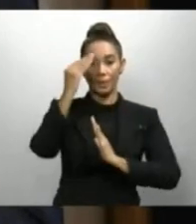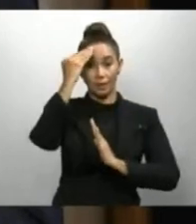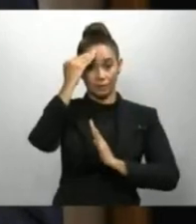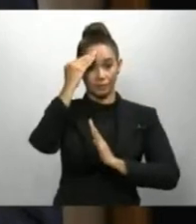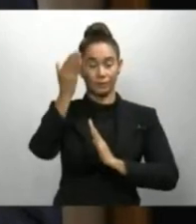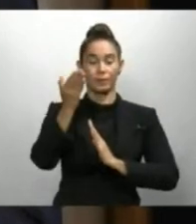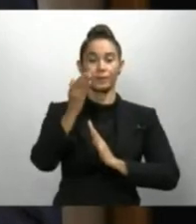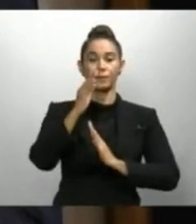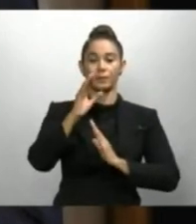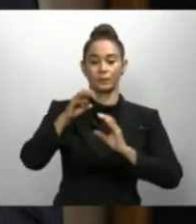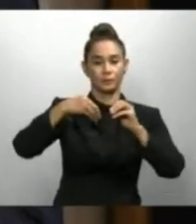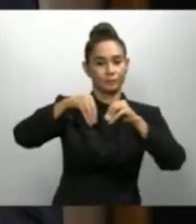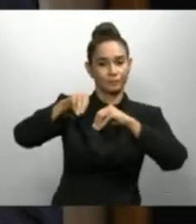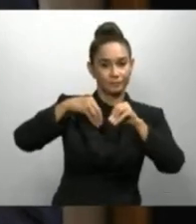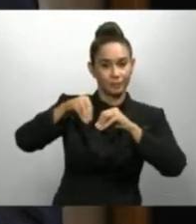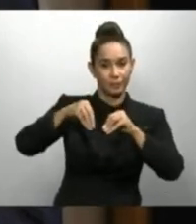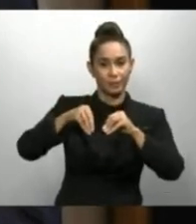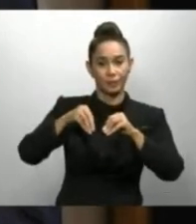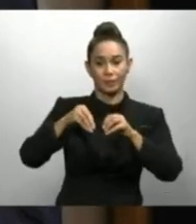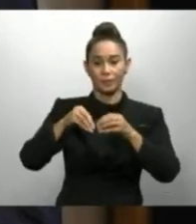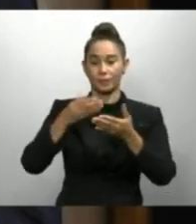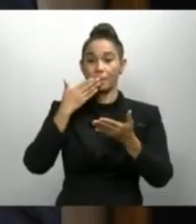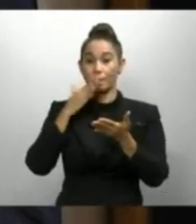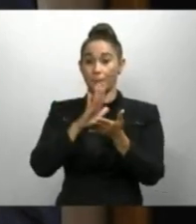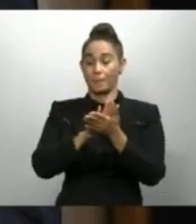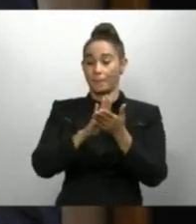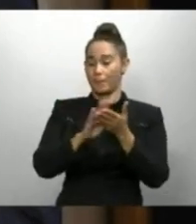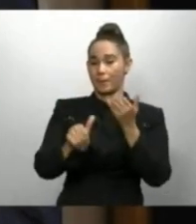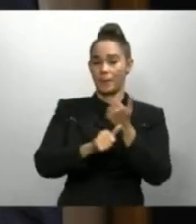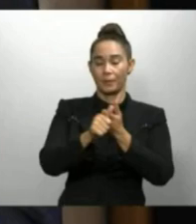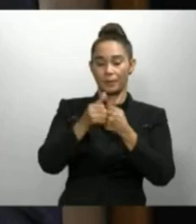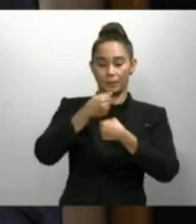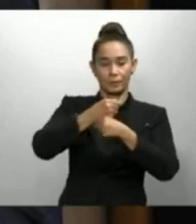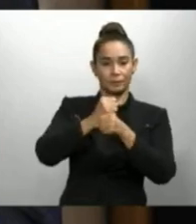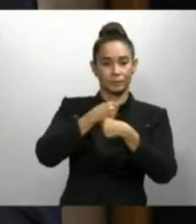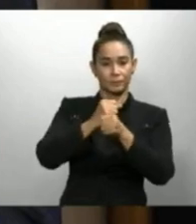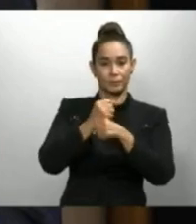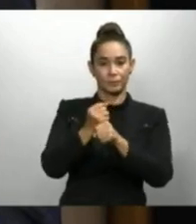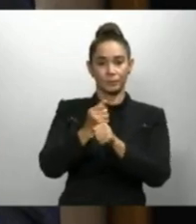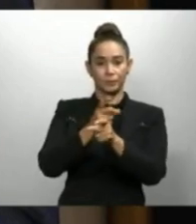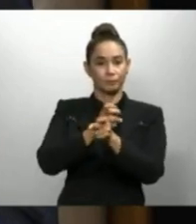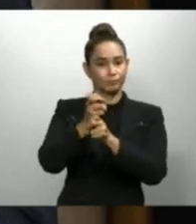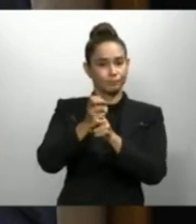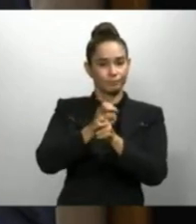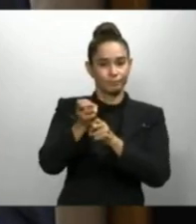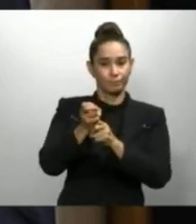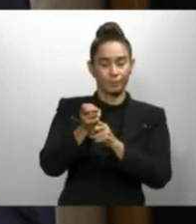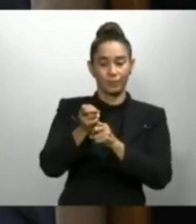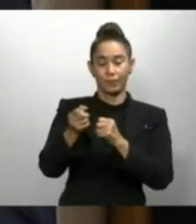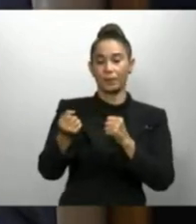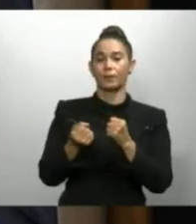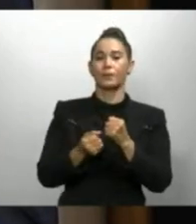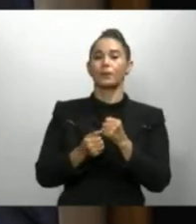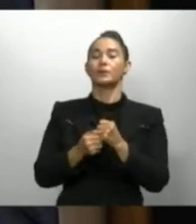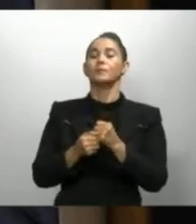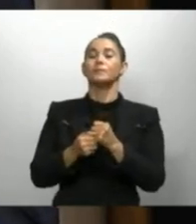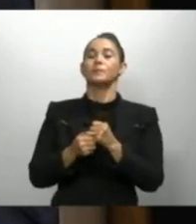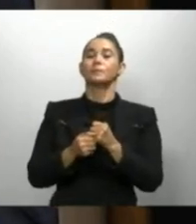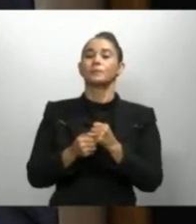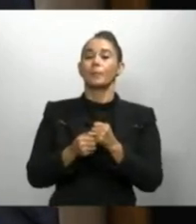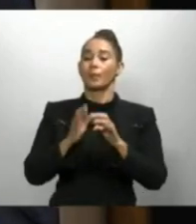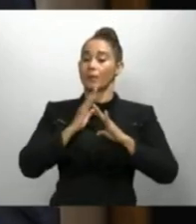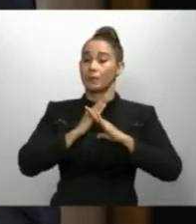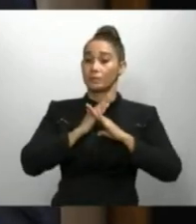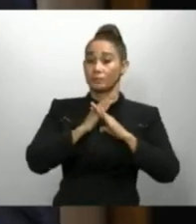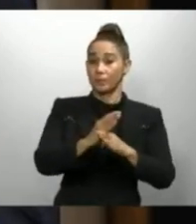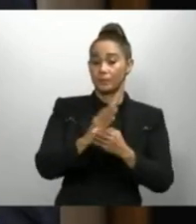Considerando que el comercio ilícito de productos regulados afecta la capacidad recaudatoria del